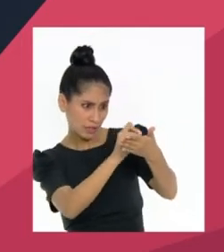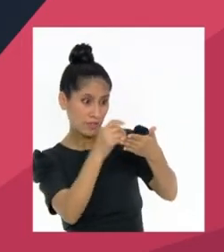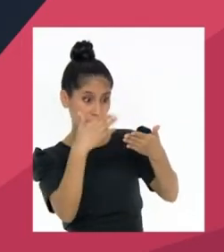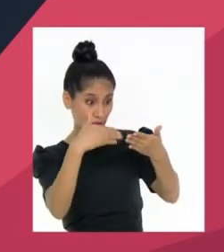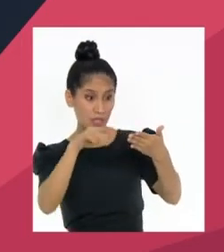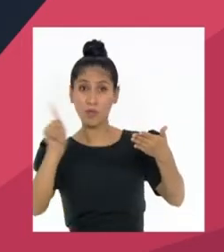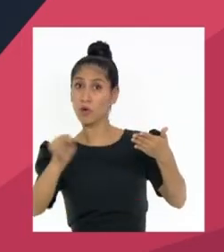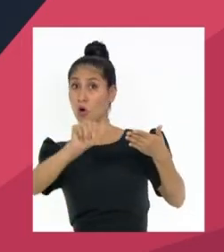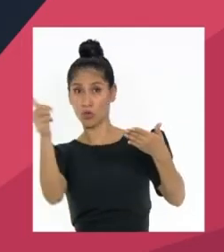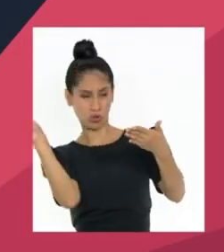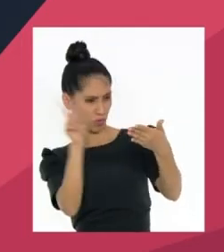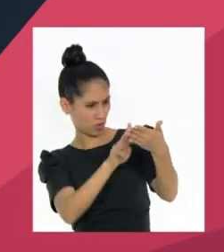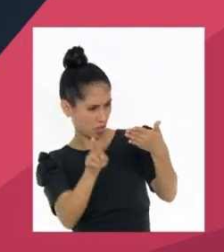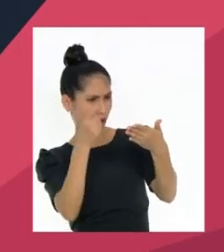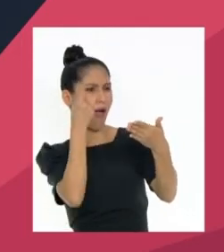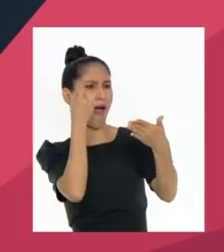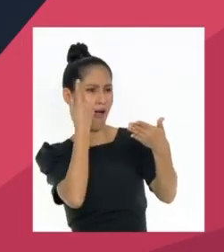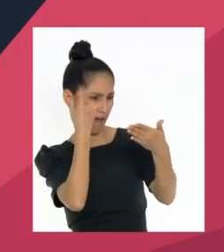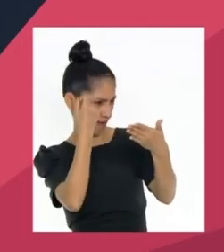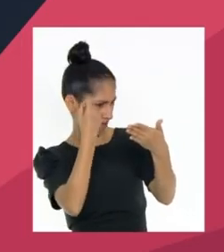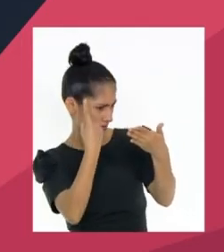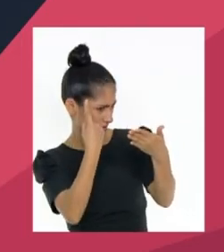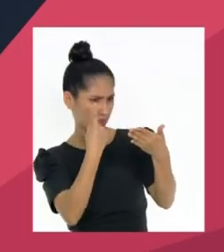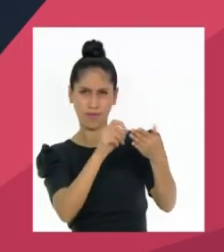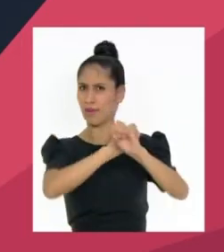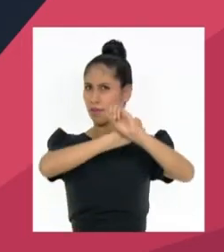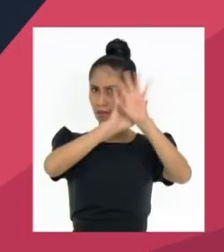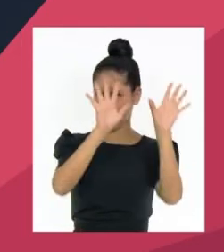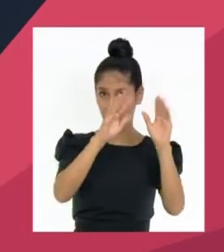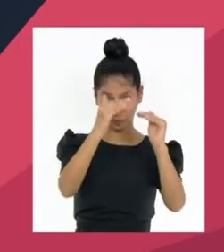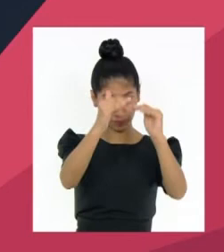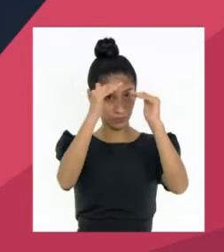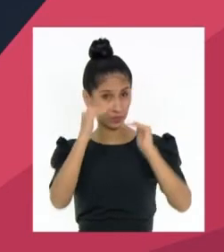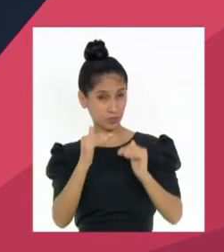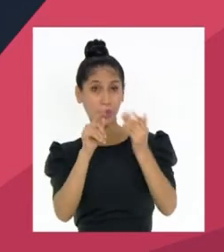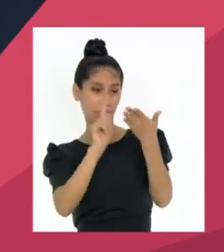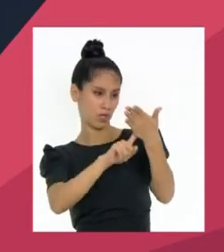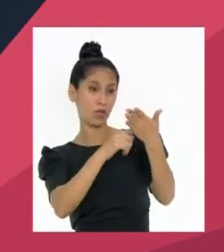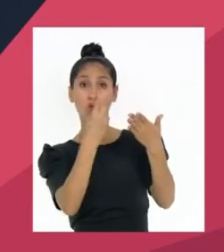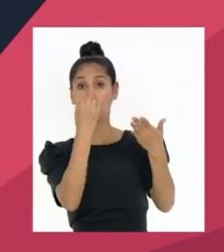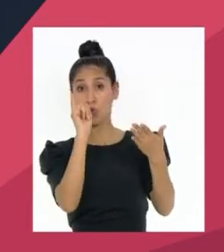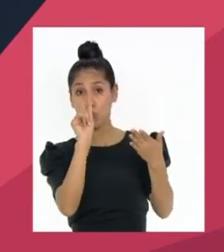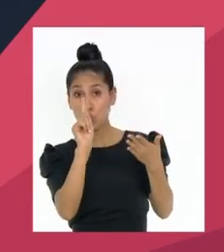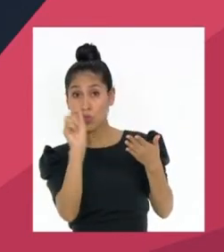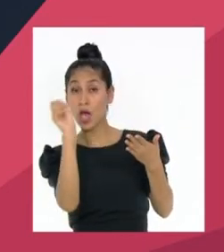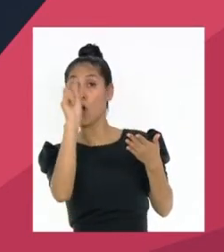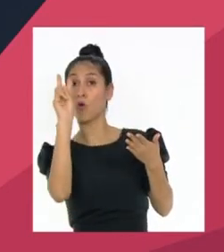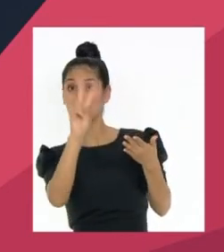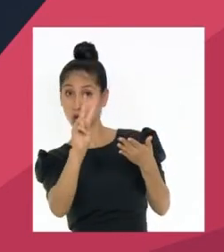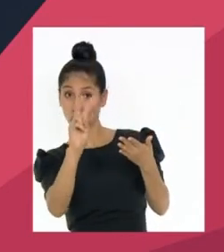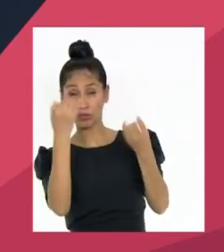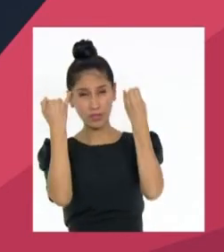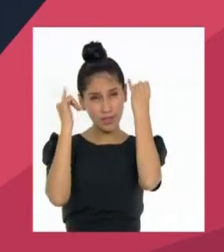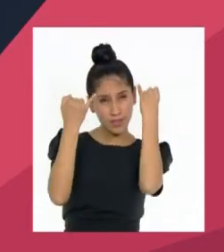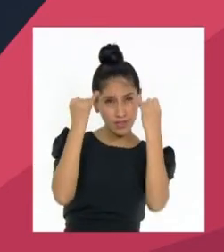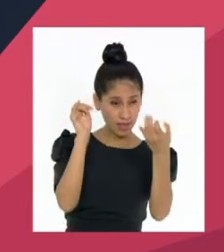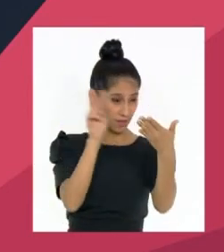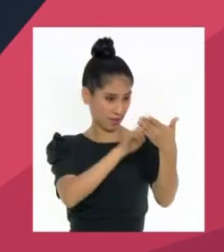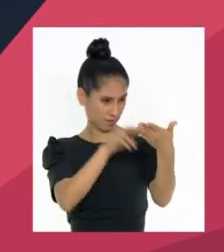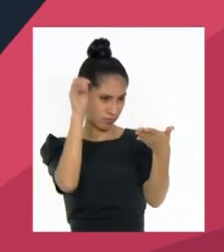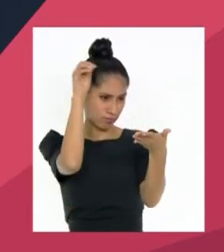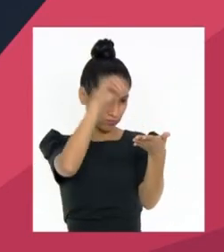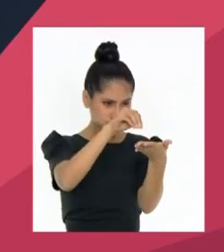leer. Deben usarse una o dos ideas u oraciones que tengan sentido completo. C. Se coloca en